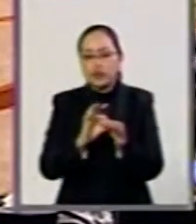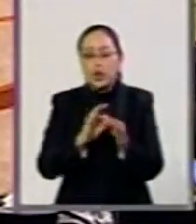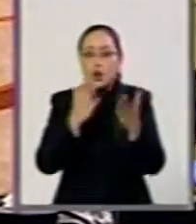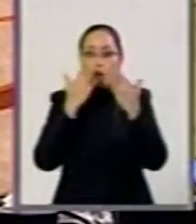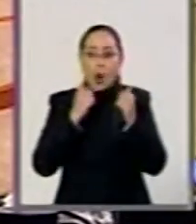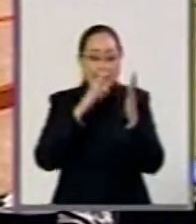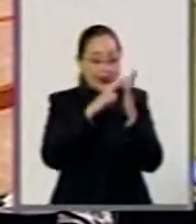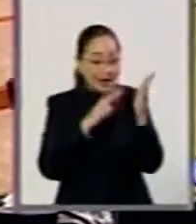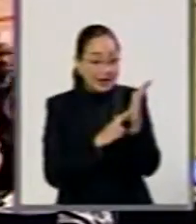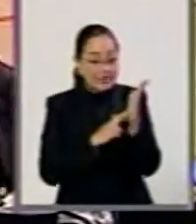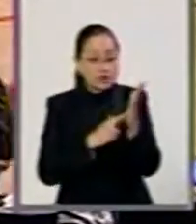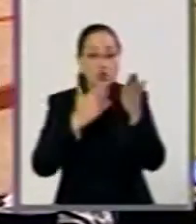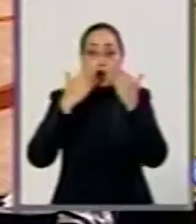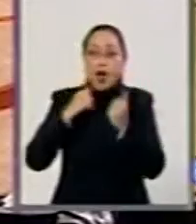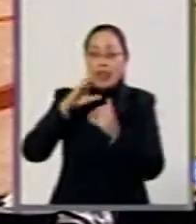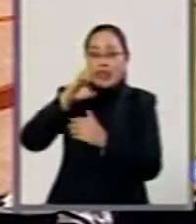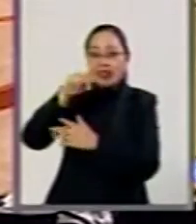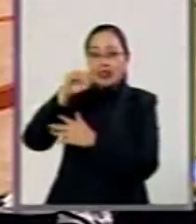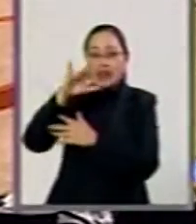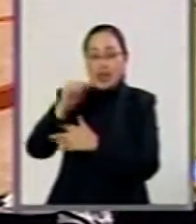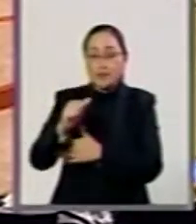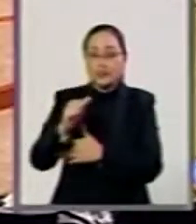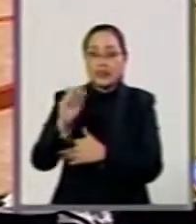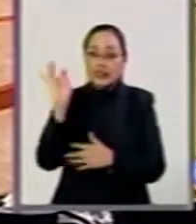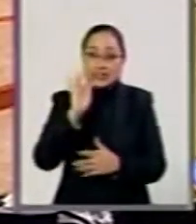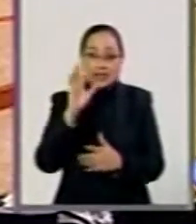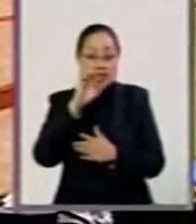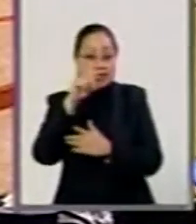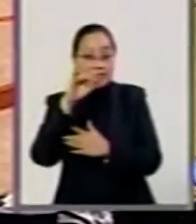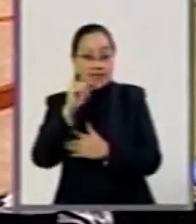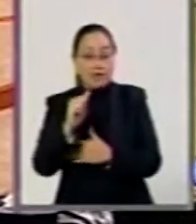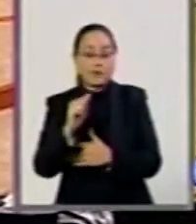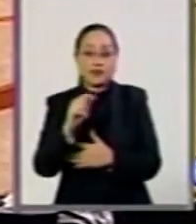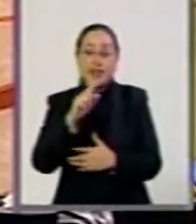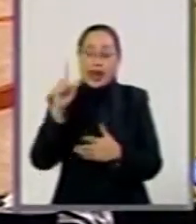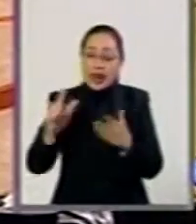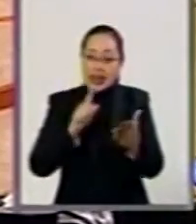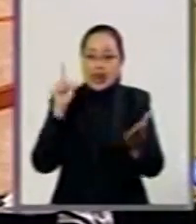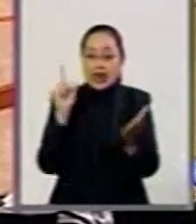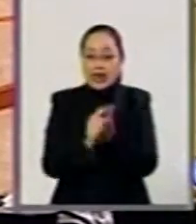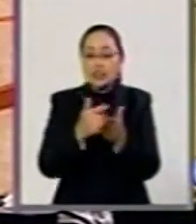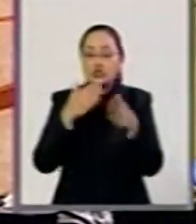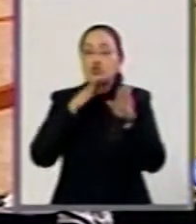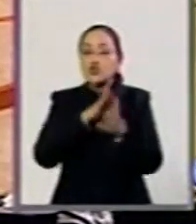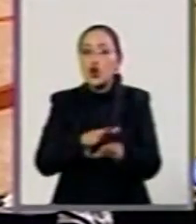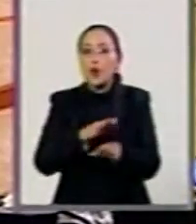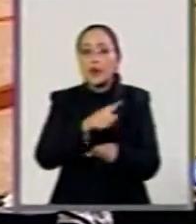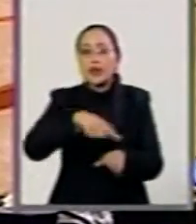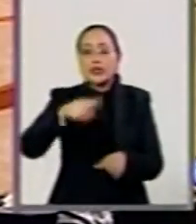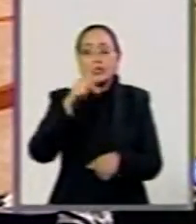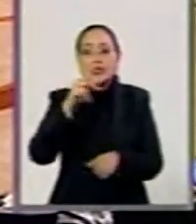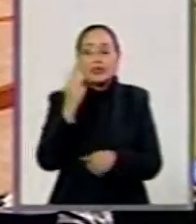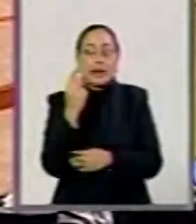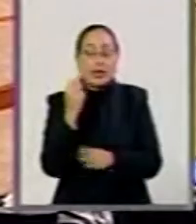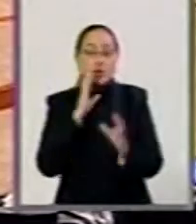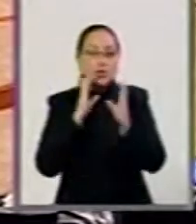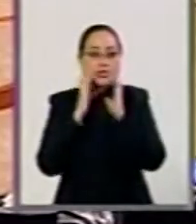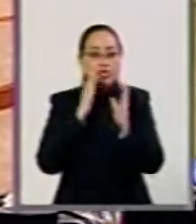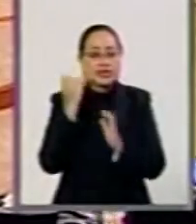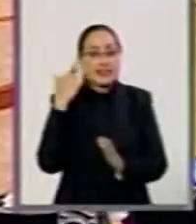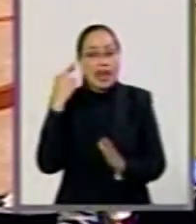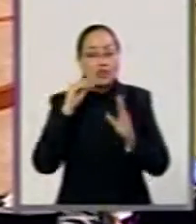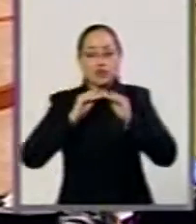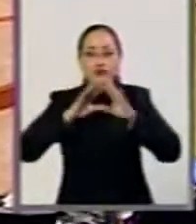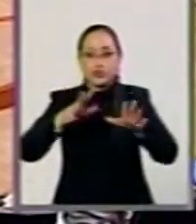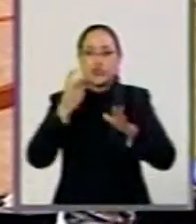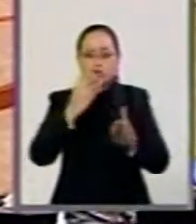códigos de ética. Sin códigos de ética, nuestra afamada Ley General de Telecomunicaciones y Radiodifusión, en una